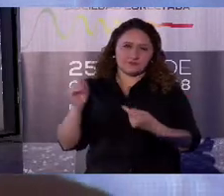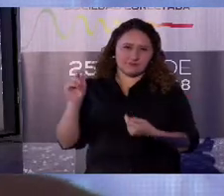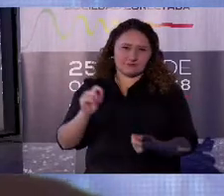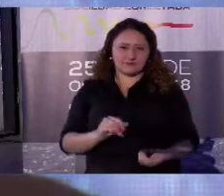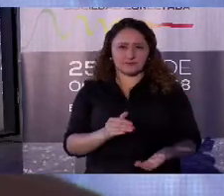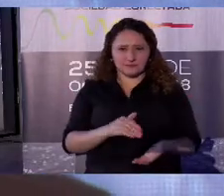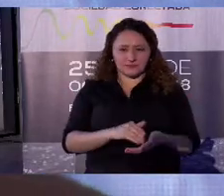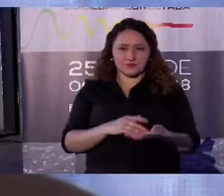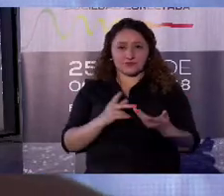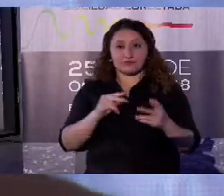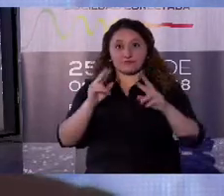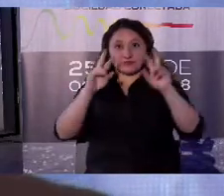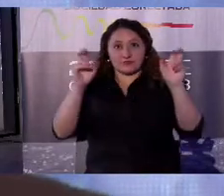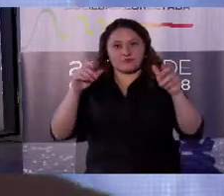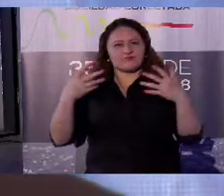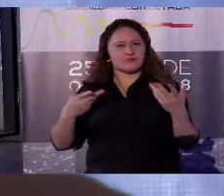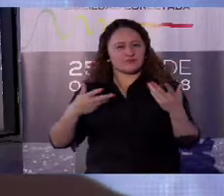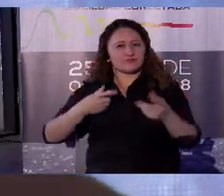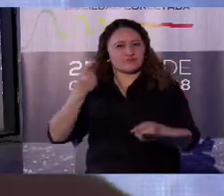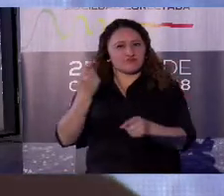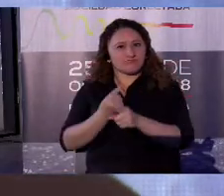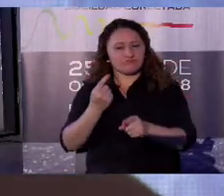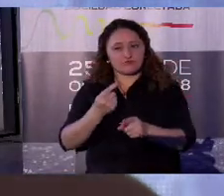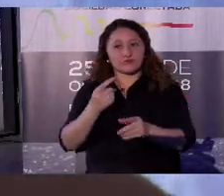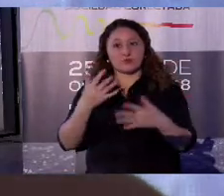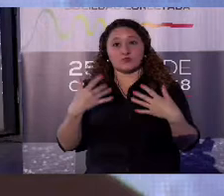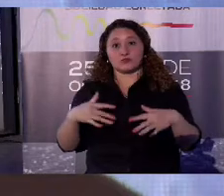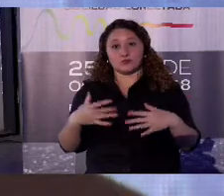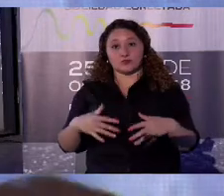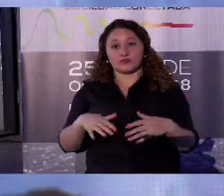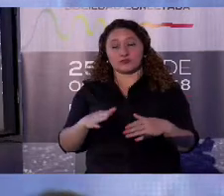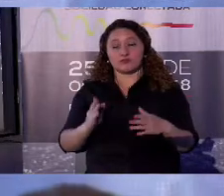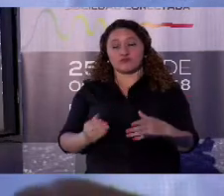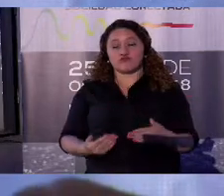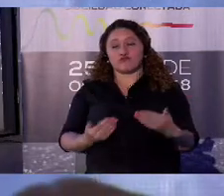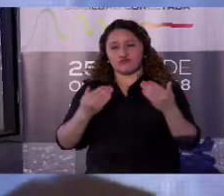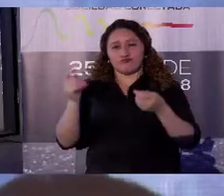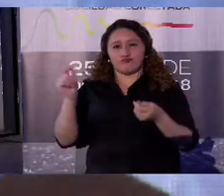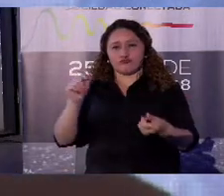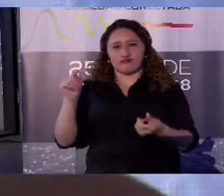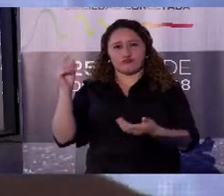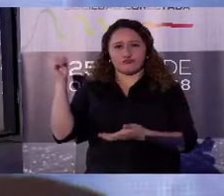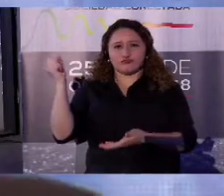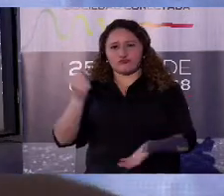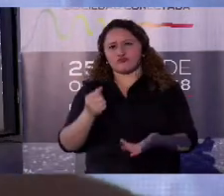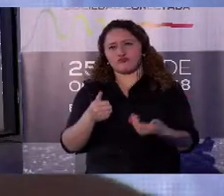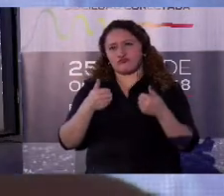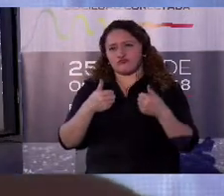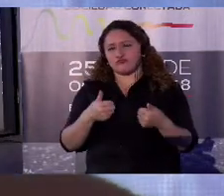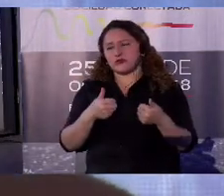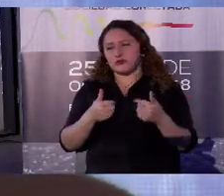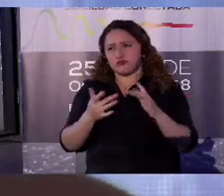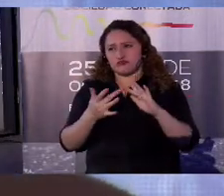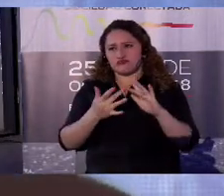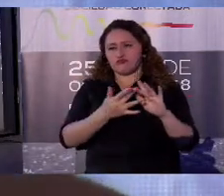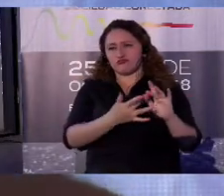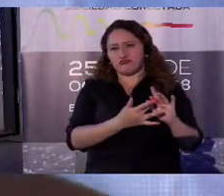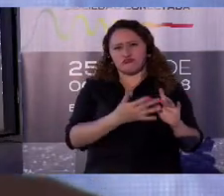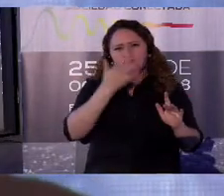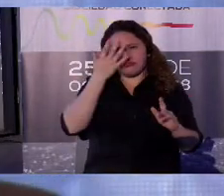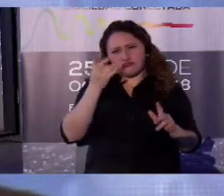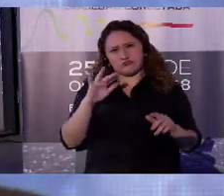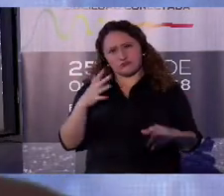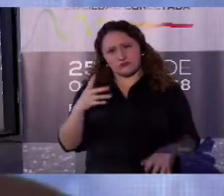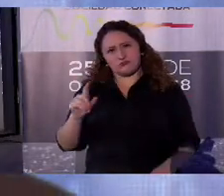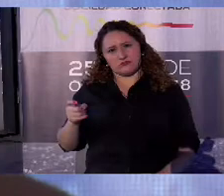inversiones. Sabemos que certeza es muy bueno para la inversión. Todos sabemos que la conectividad es buena, pero ¿por qué 5G?